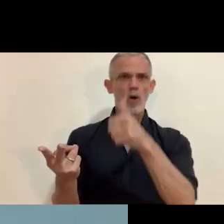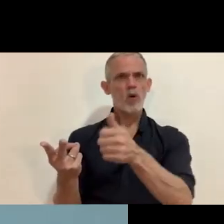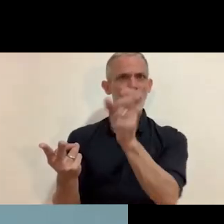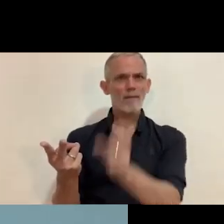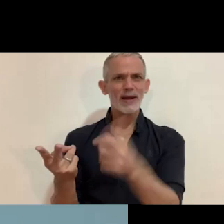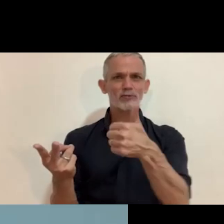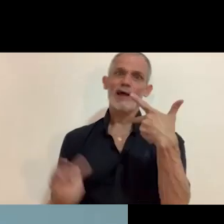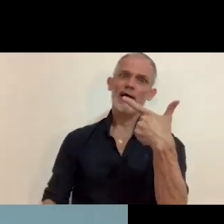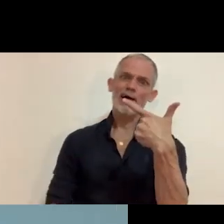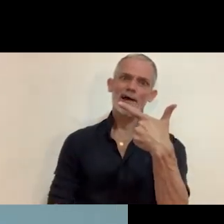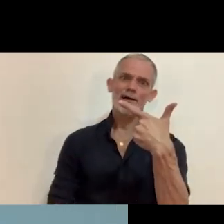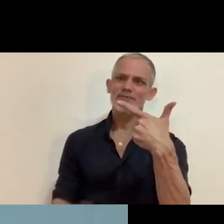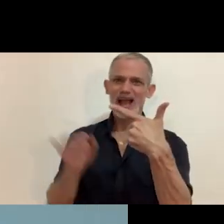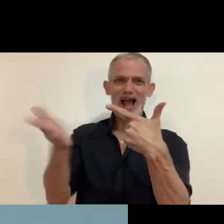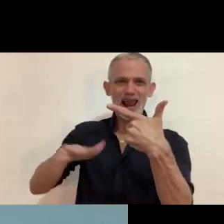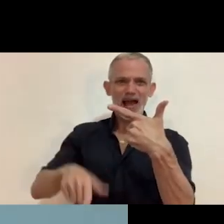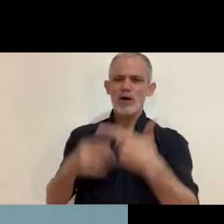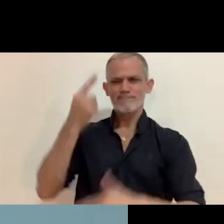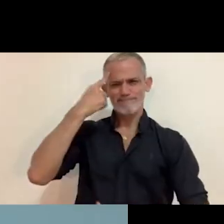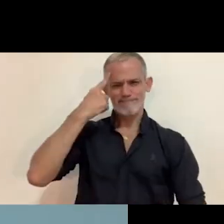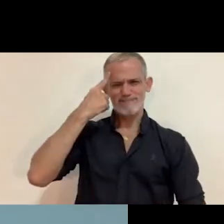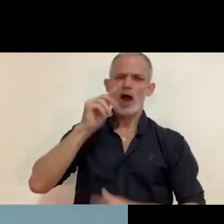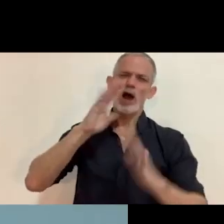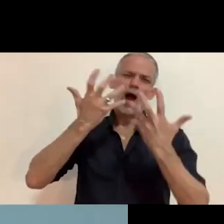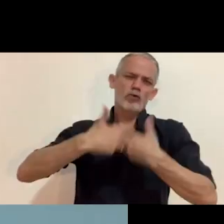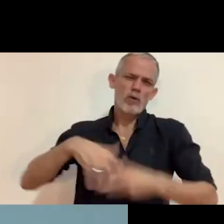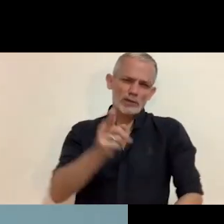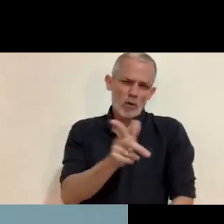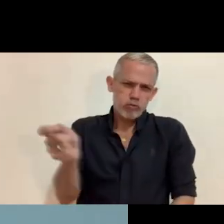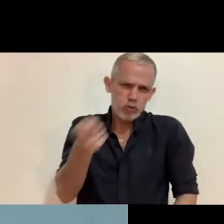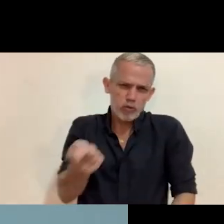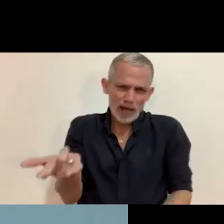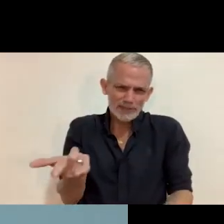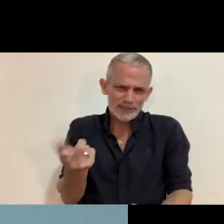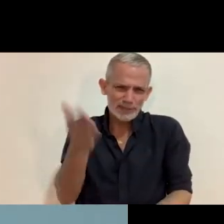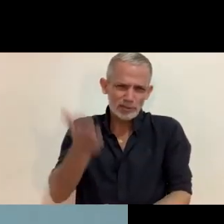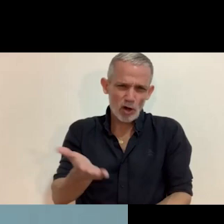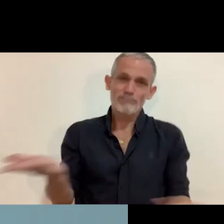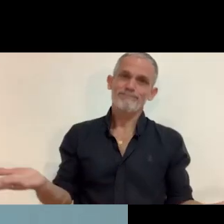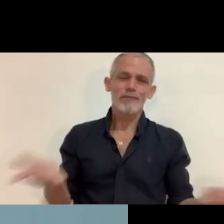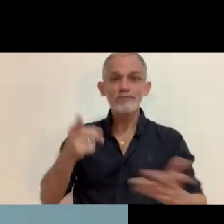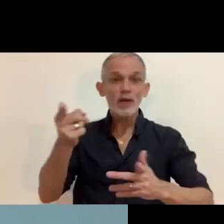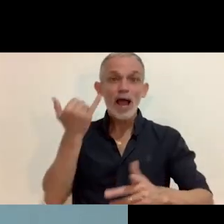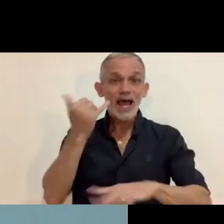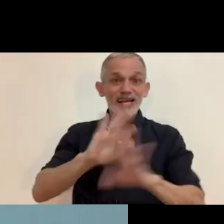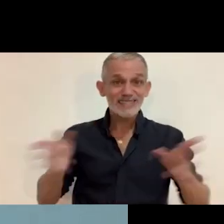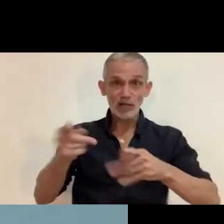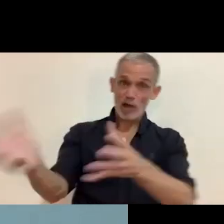con un revólver, y va a presumir que esa persona es el asesino. Ahora, no lo puede agarrar y